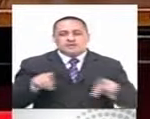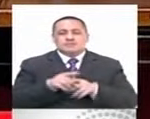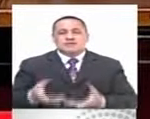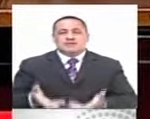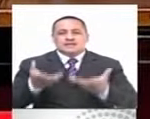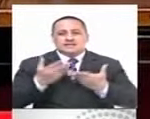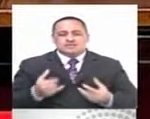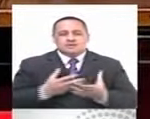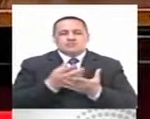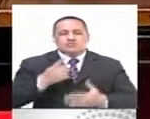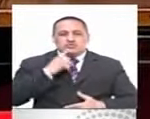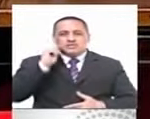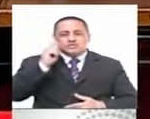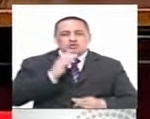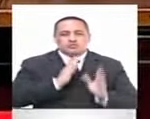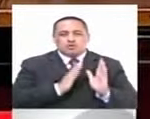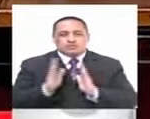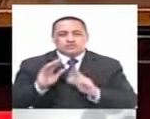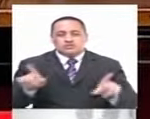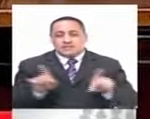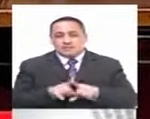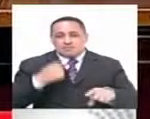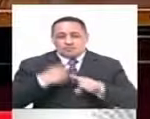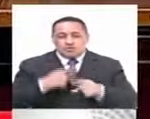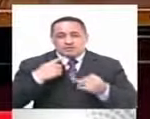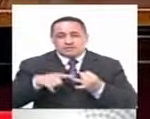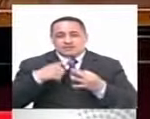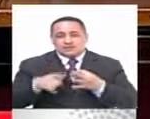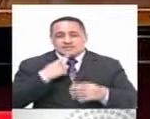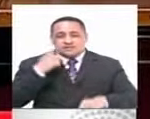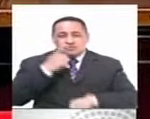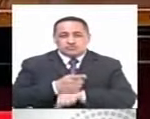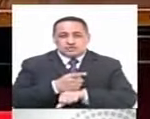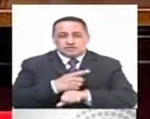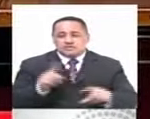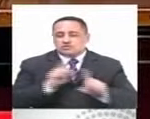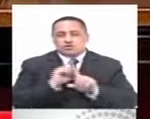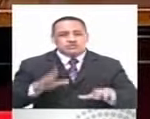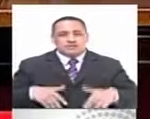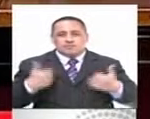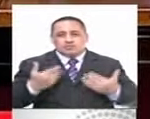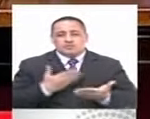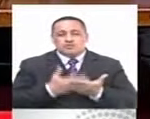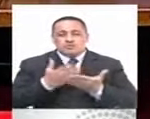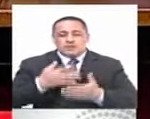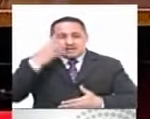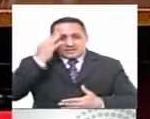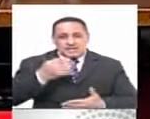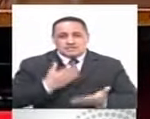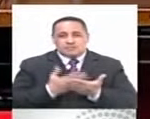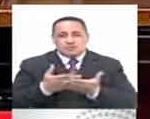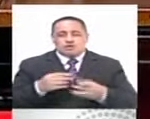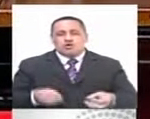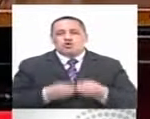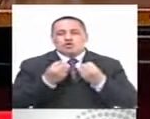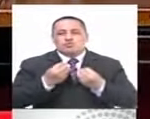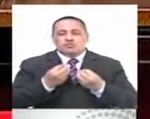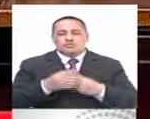a testigo de sus procesos por este u otros delitos? ¿No podría considerarse este hecho como